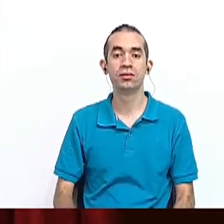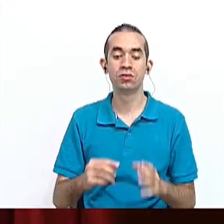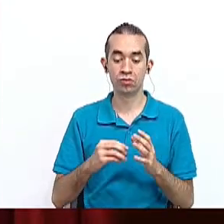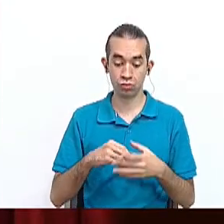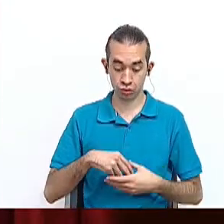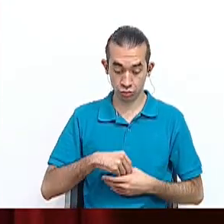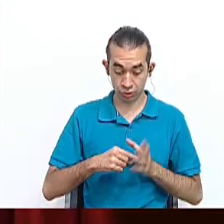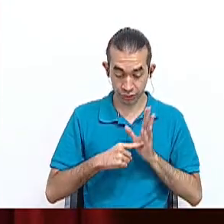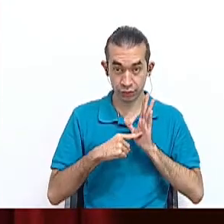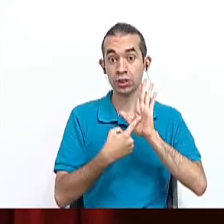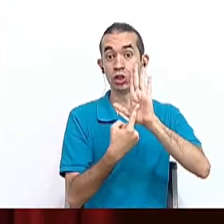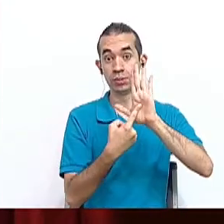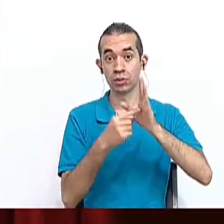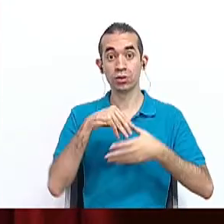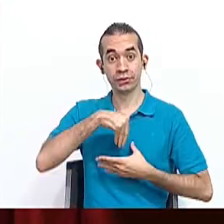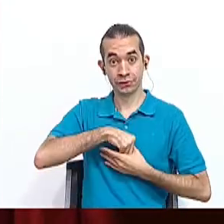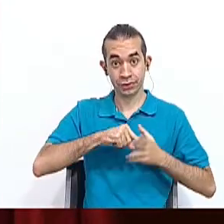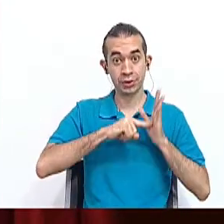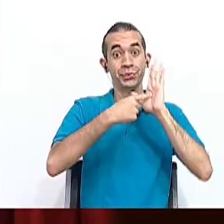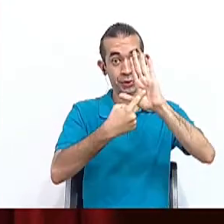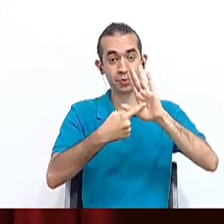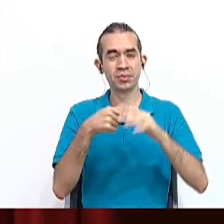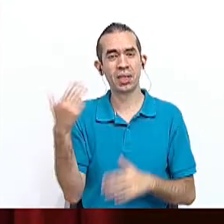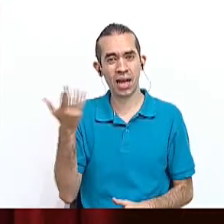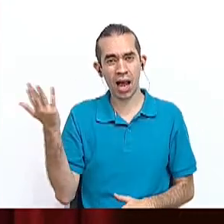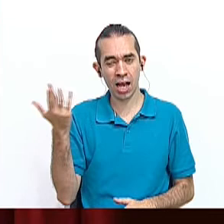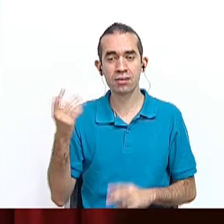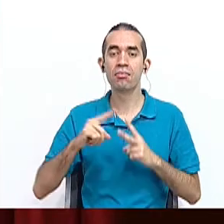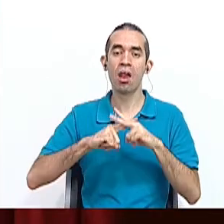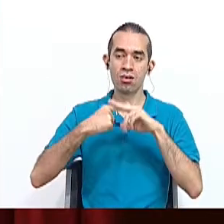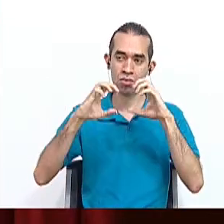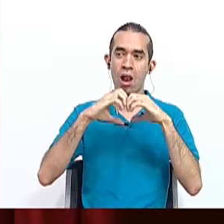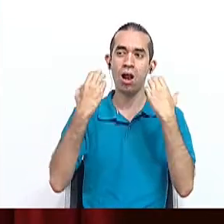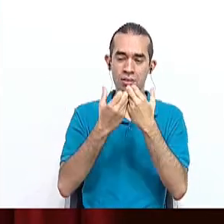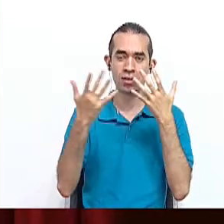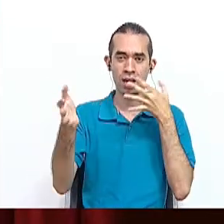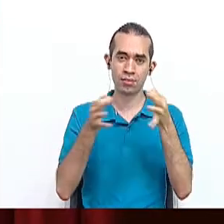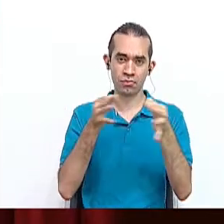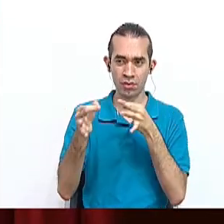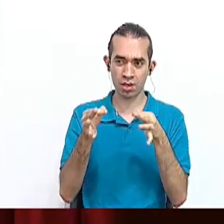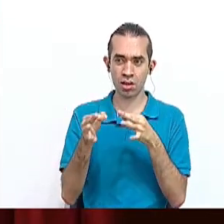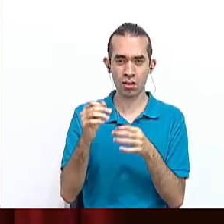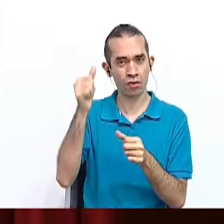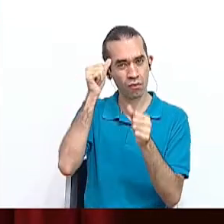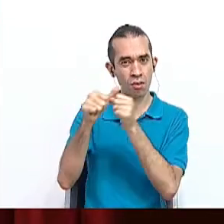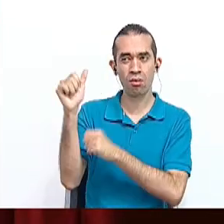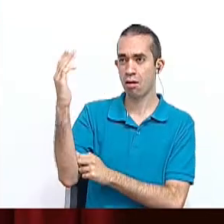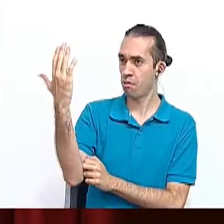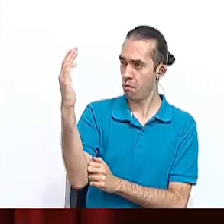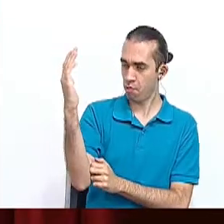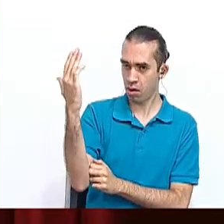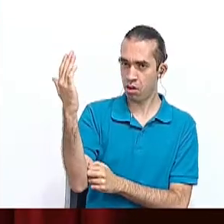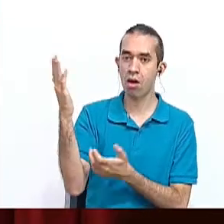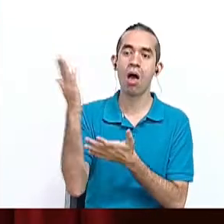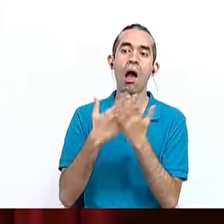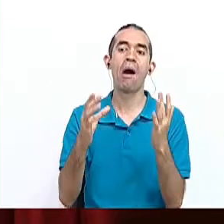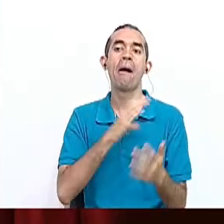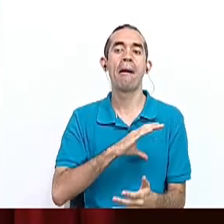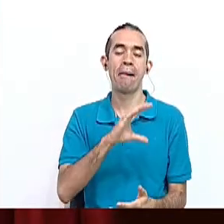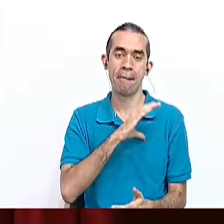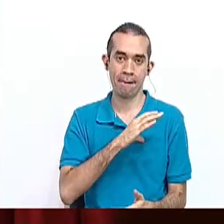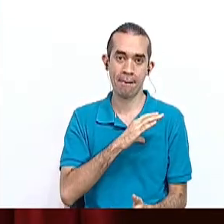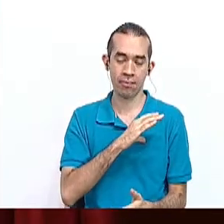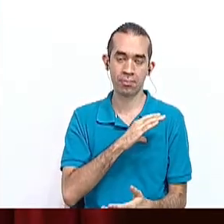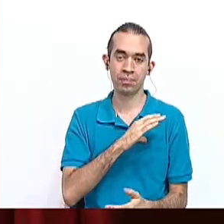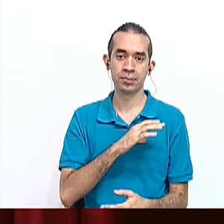Fenotipo. ¿Qué era el fenotipo? Lo vimos desde el inicio de la clase cuando nos vimos en el espejo. Es aquella característica o